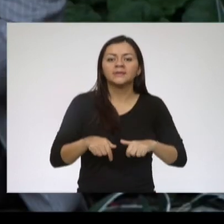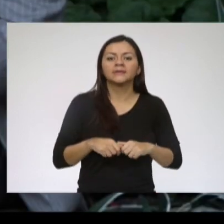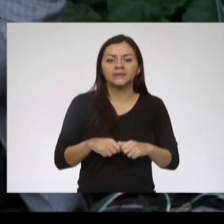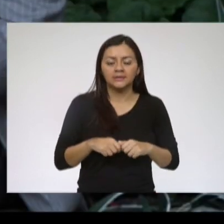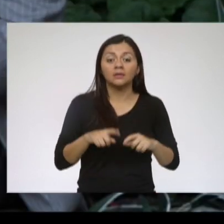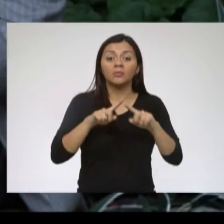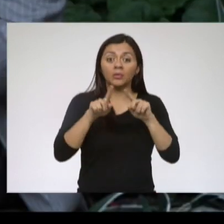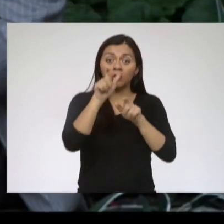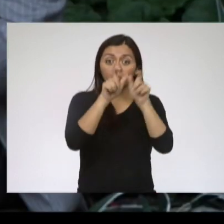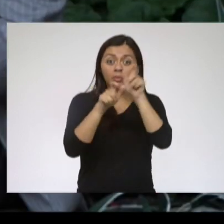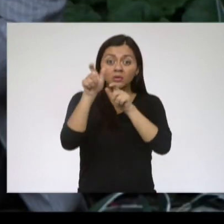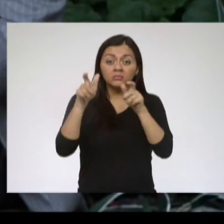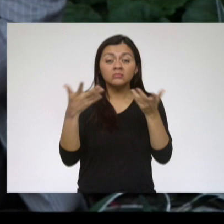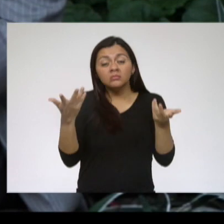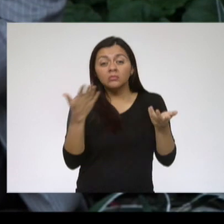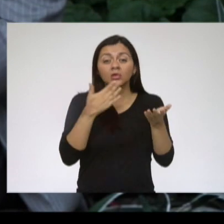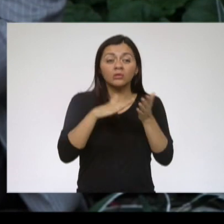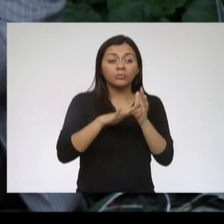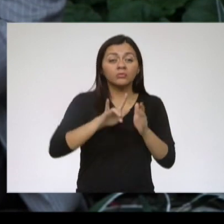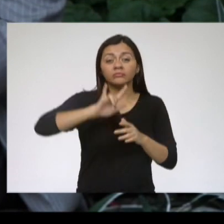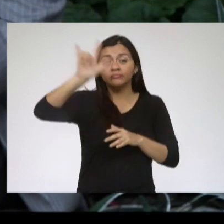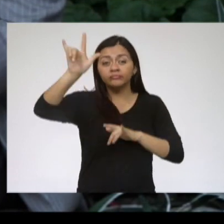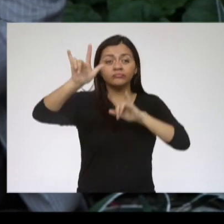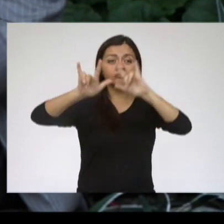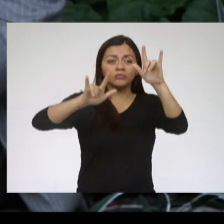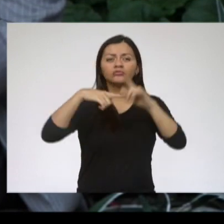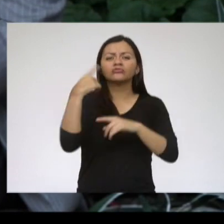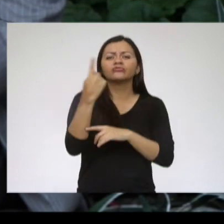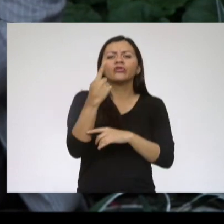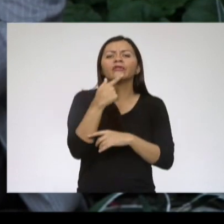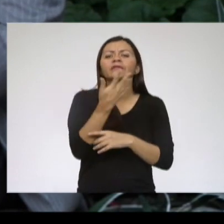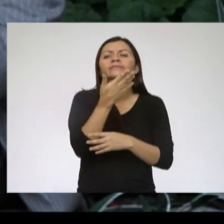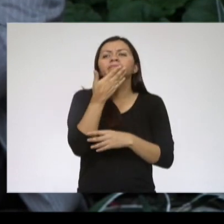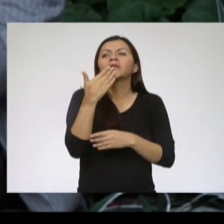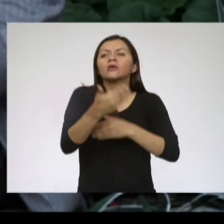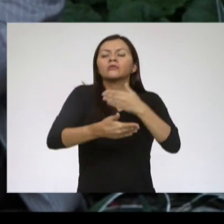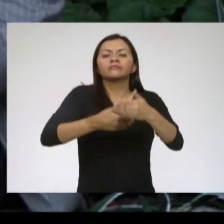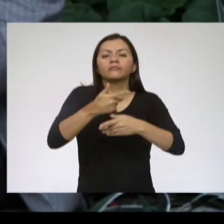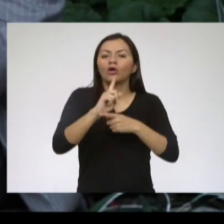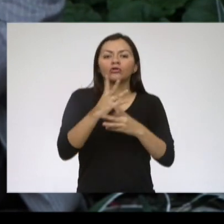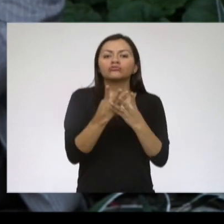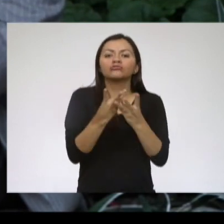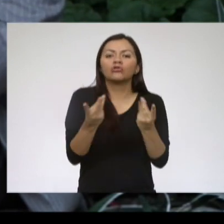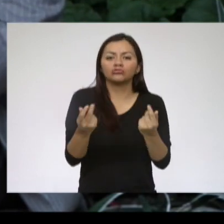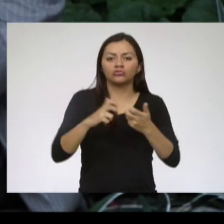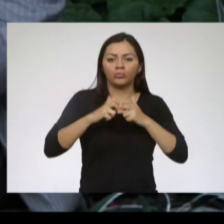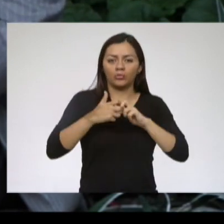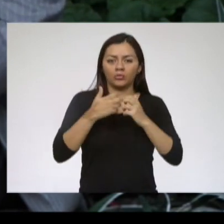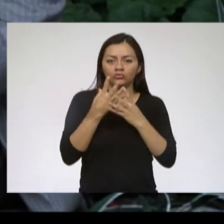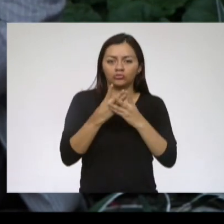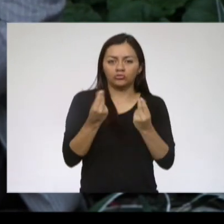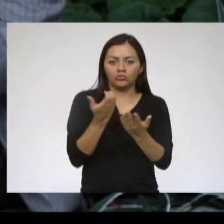de nosotros que van a buscar no solamente mejorar, sino solucionar un problema económico.